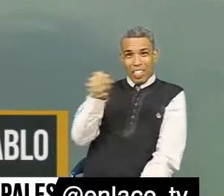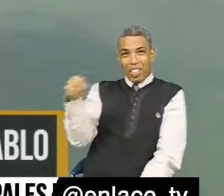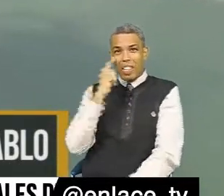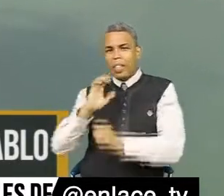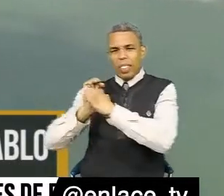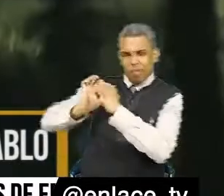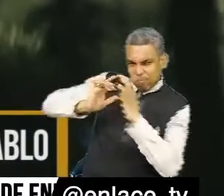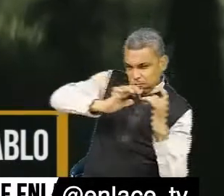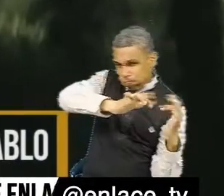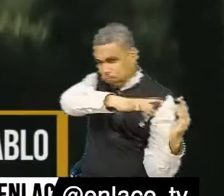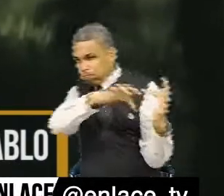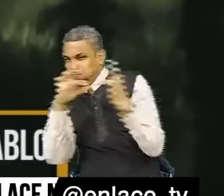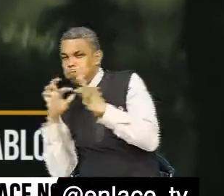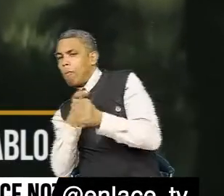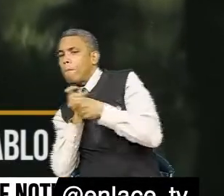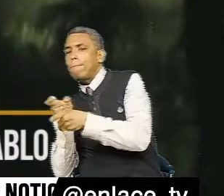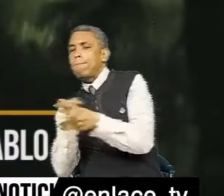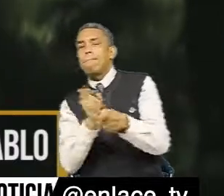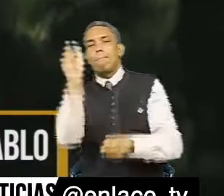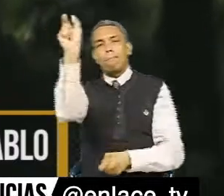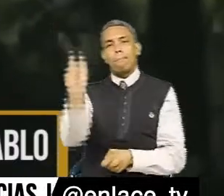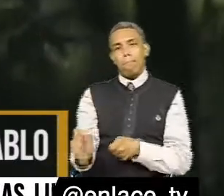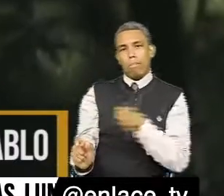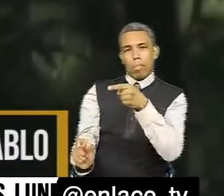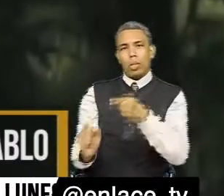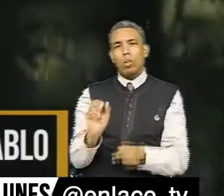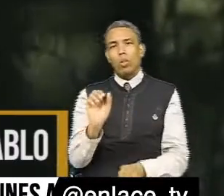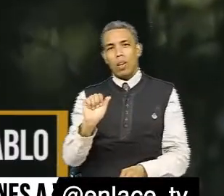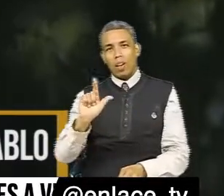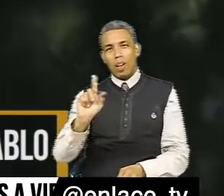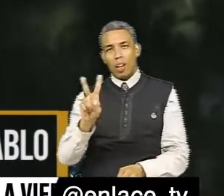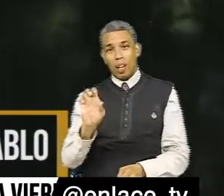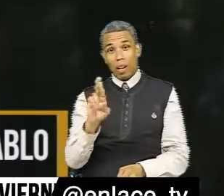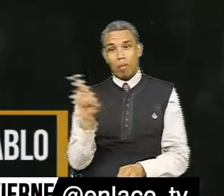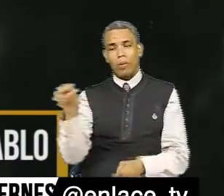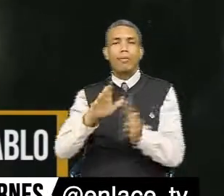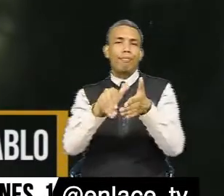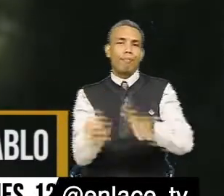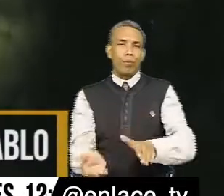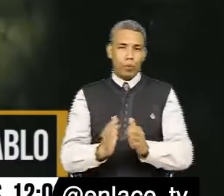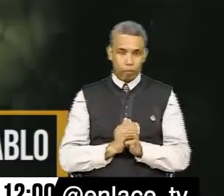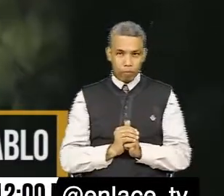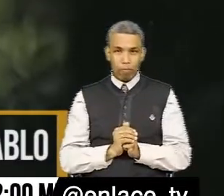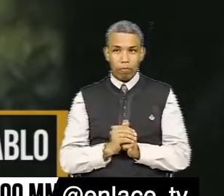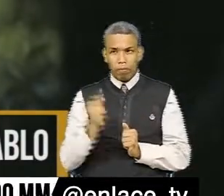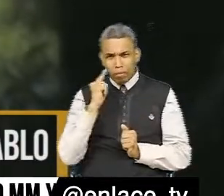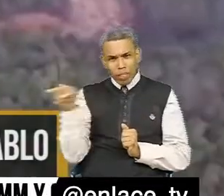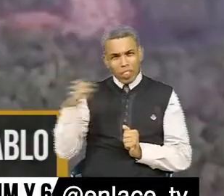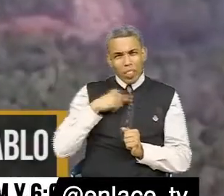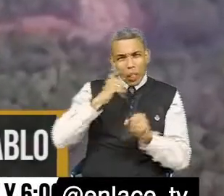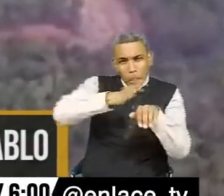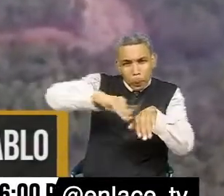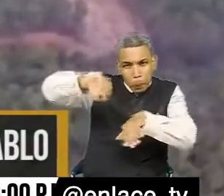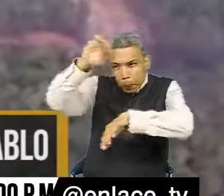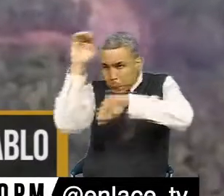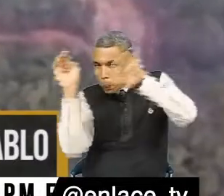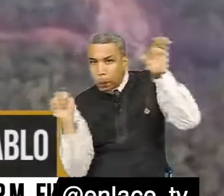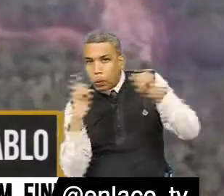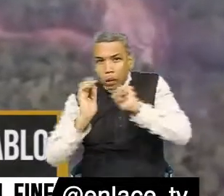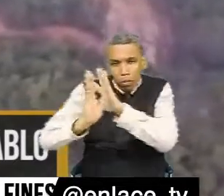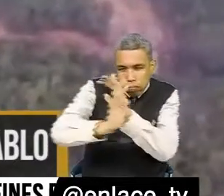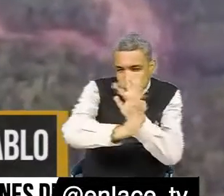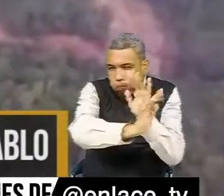en horas de la tarde este domingo se presentaría el posible enfrentamiento en área montañosa cuando el grupo guerrillero realizaba actividades ilícitas